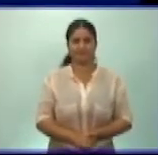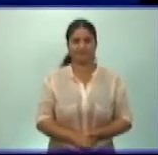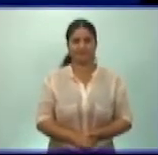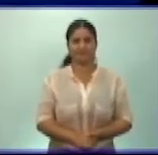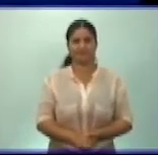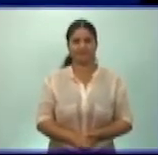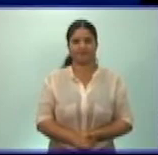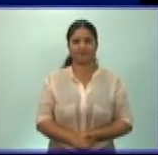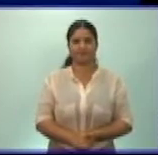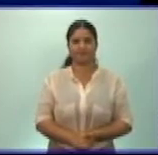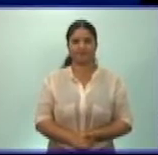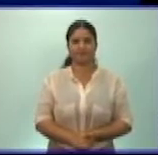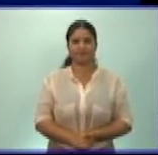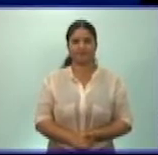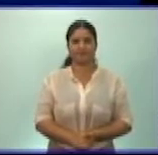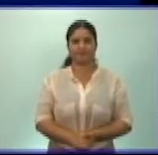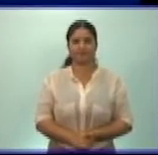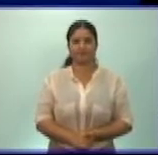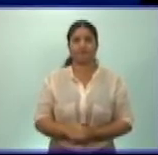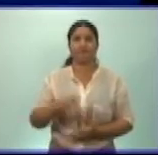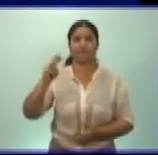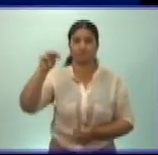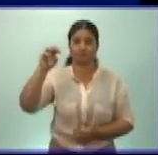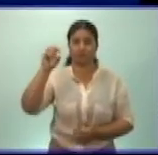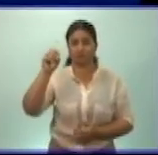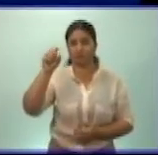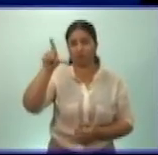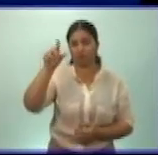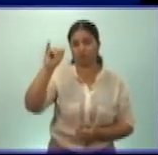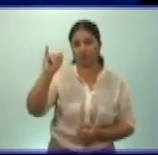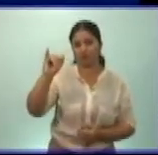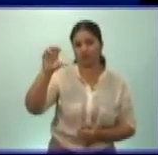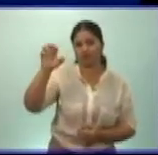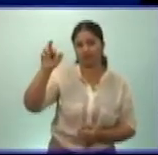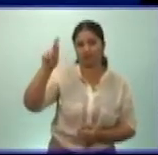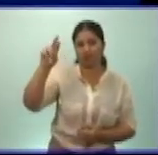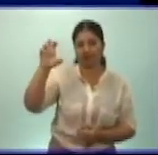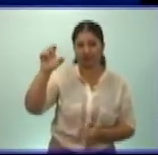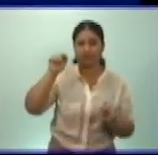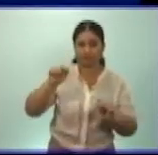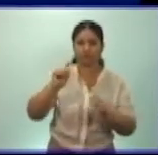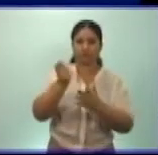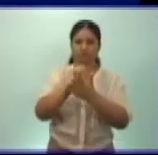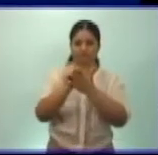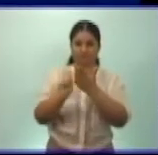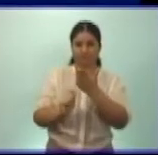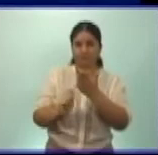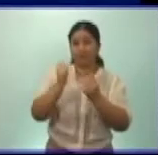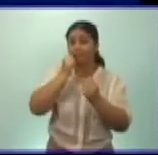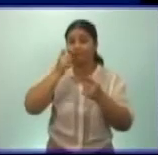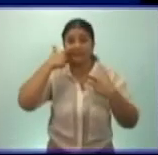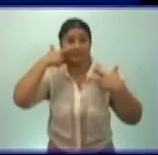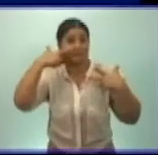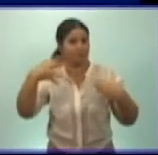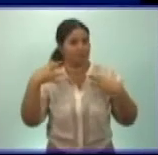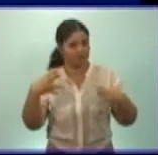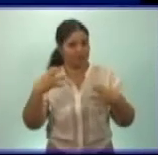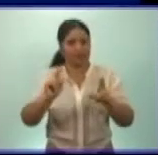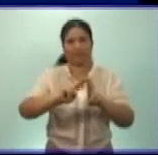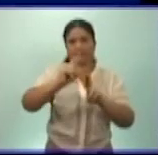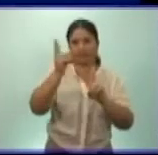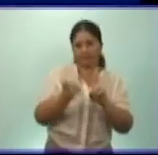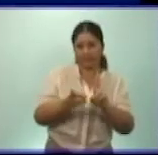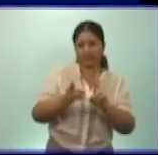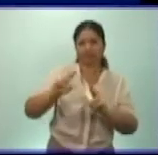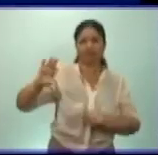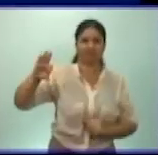Molière es el autor más importante del teatro clásico francés. Además, conocía los